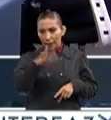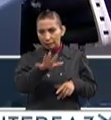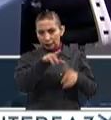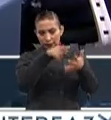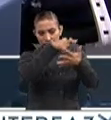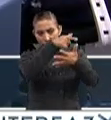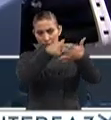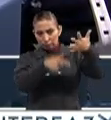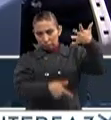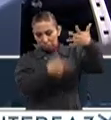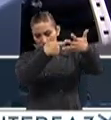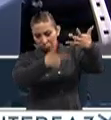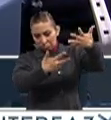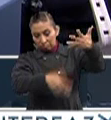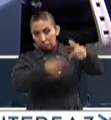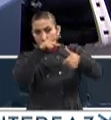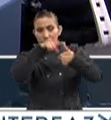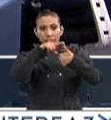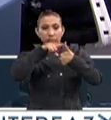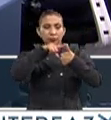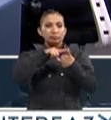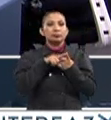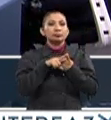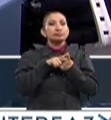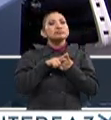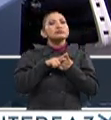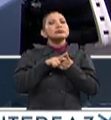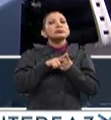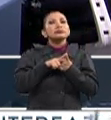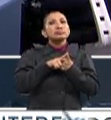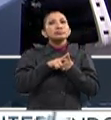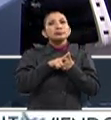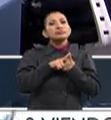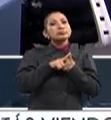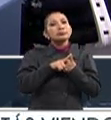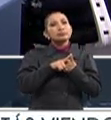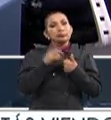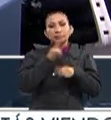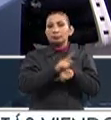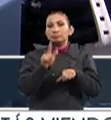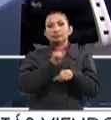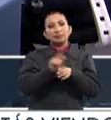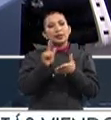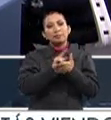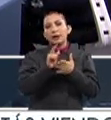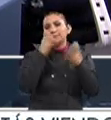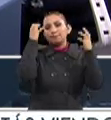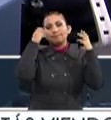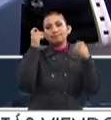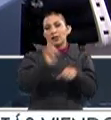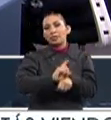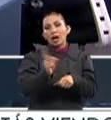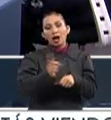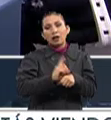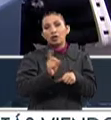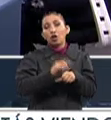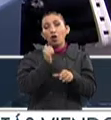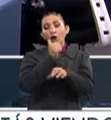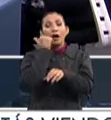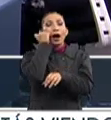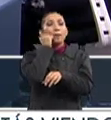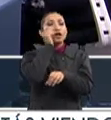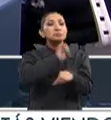pasos fundamentales. El primero de ellos es el aseo diario, y este aseo debe hacerse con un